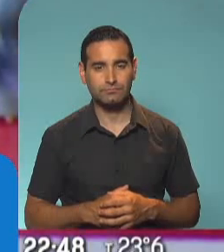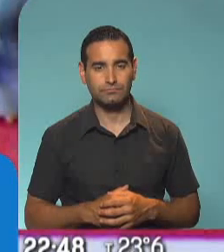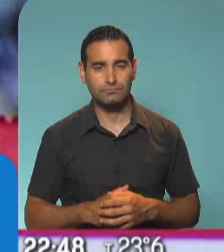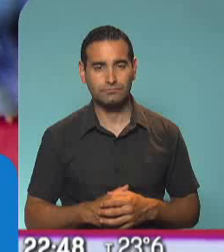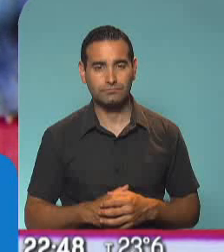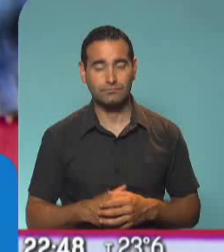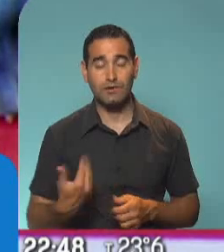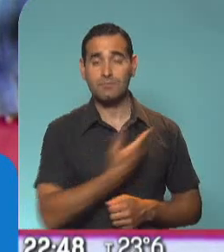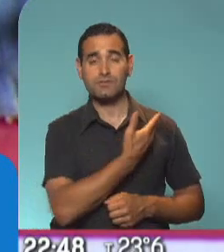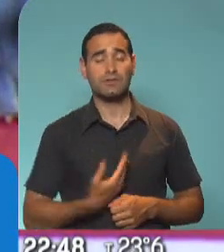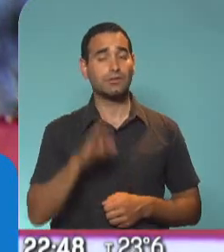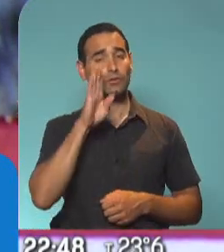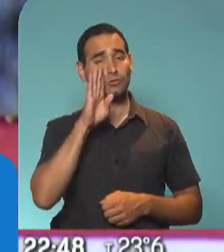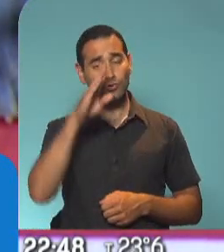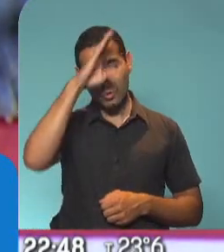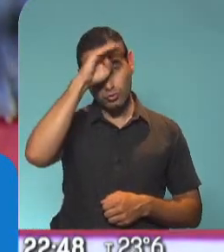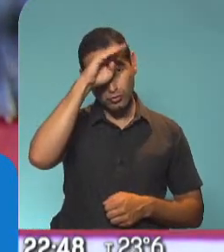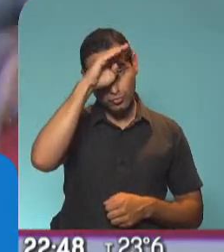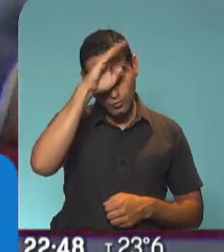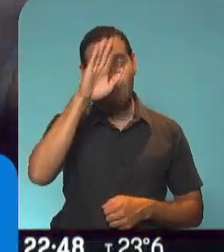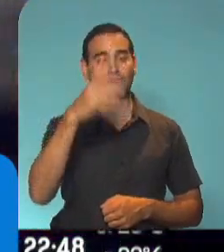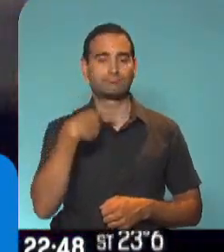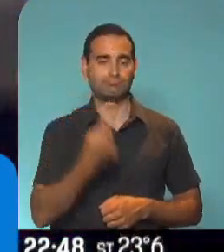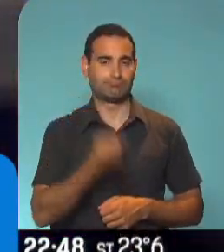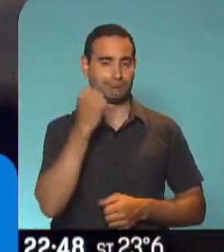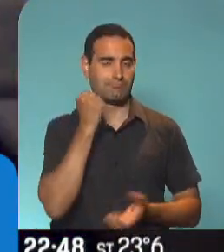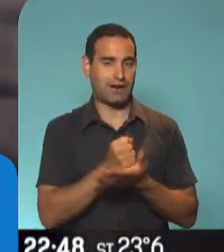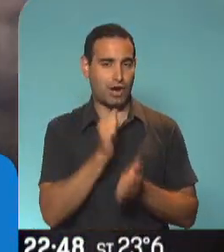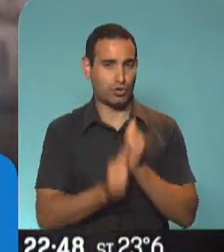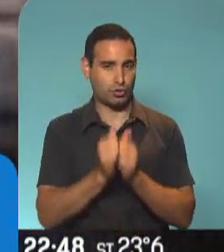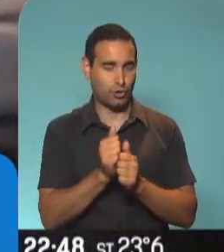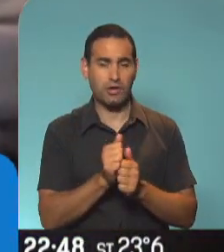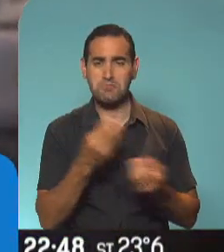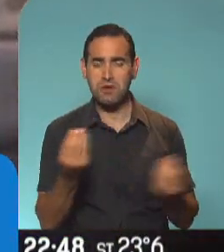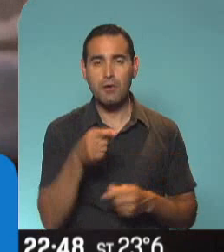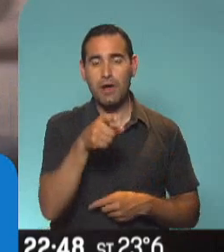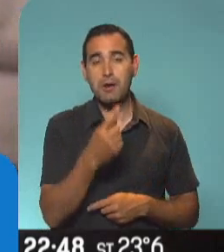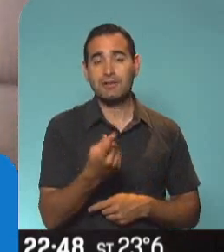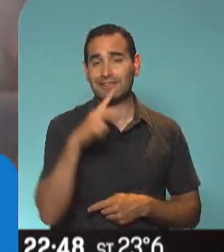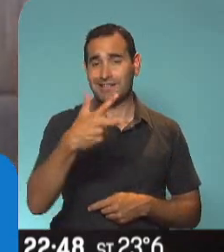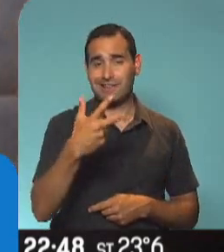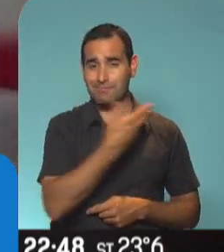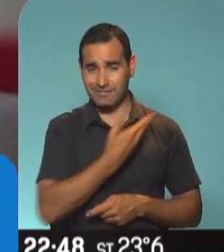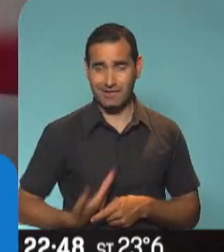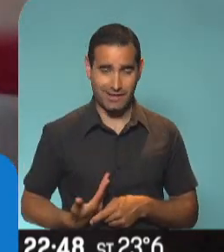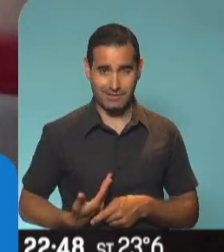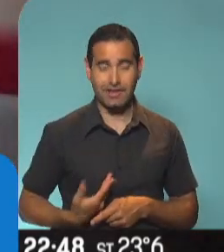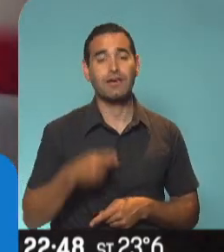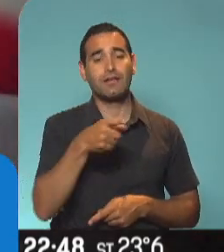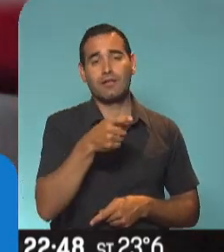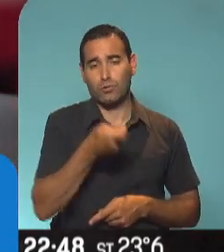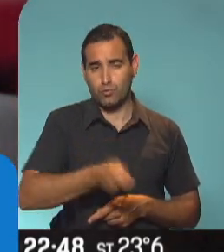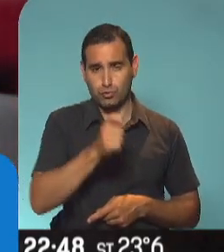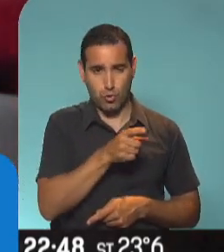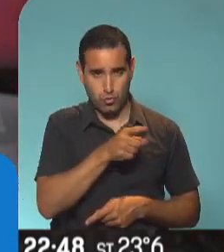El presidente de los Estados Unidos, Donald Trump, entró a la historia en la tercera semana de diciembre por convertirse en el tercer mandatario en la vida institucional de ese país